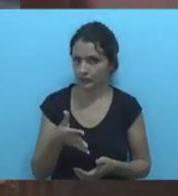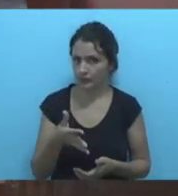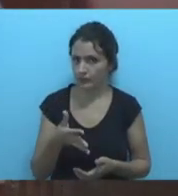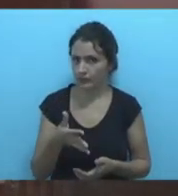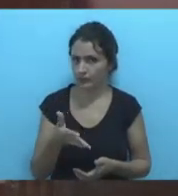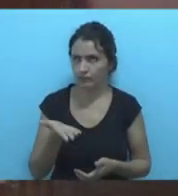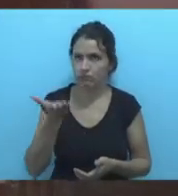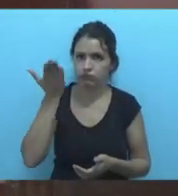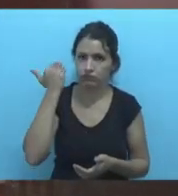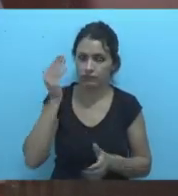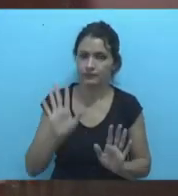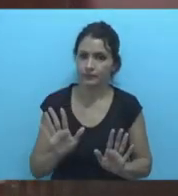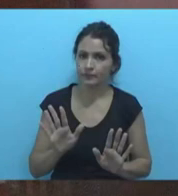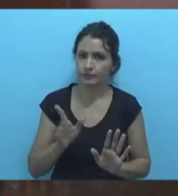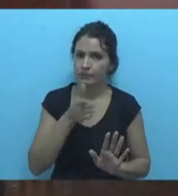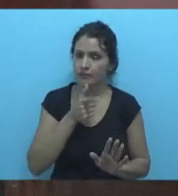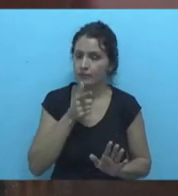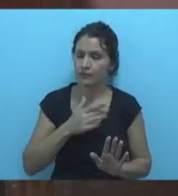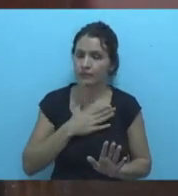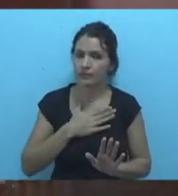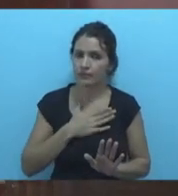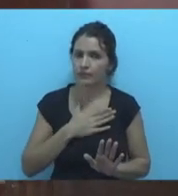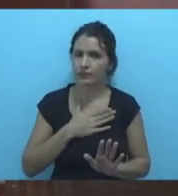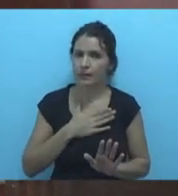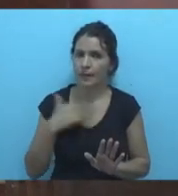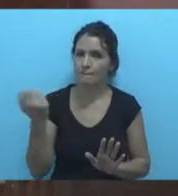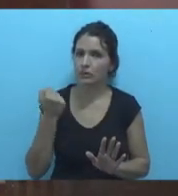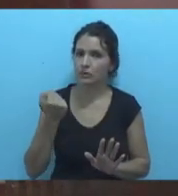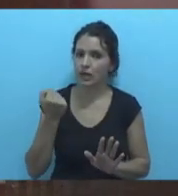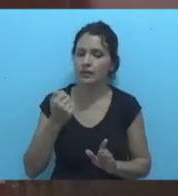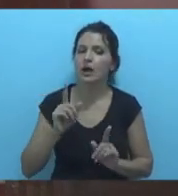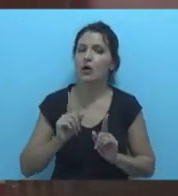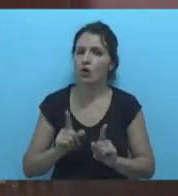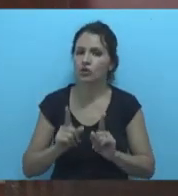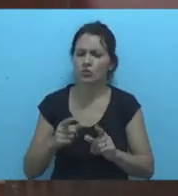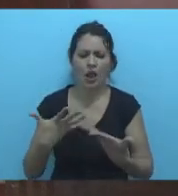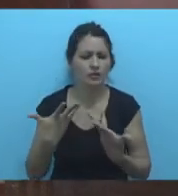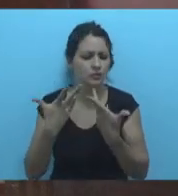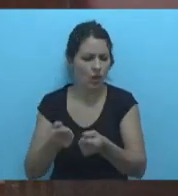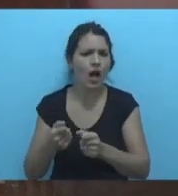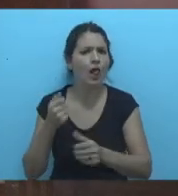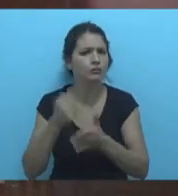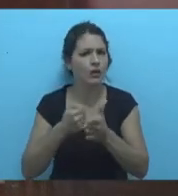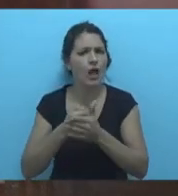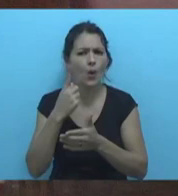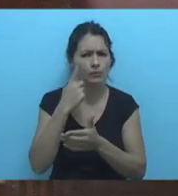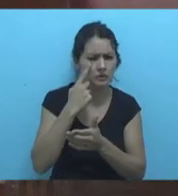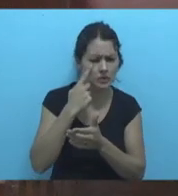Entonces, me parece muy importante que sigamos defendiendo a los municipios y a los pueblos del interior. También es